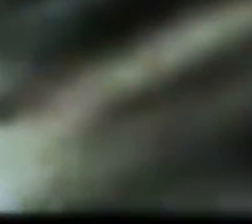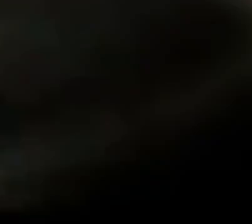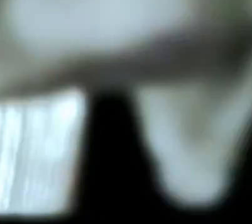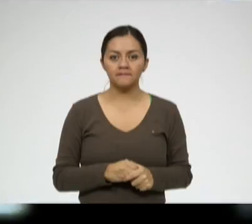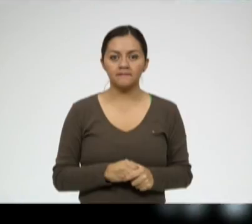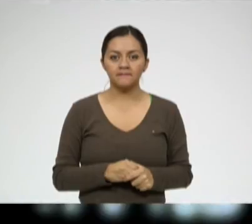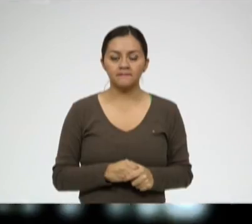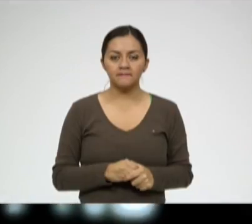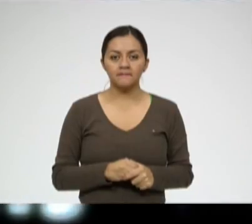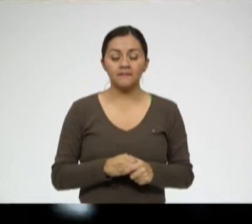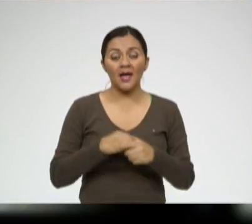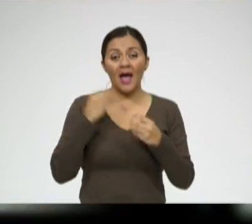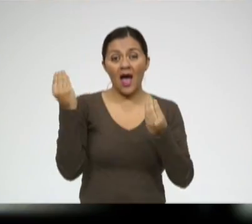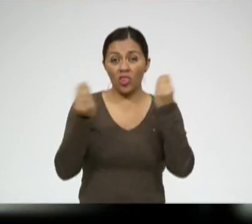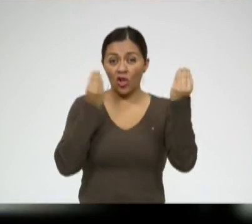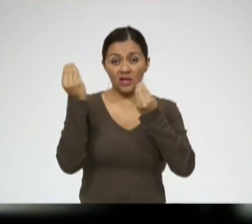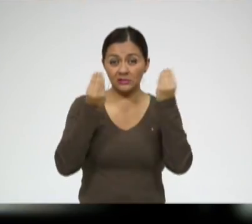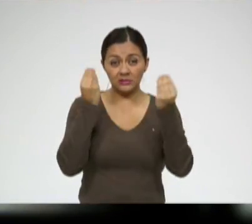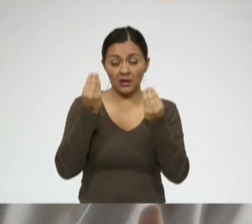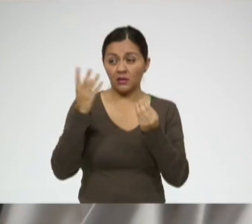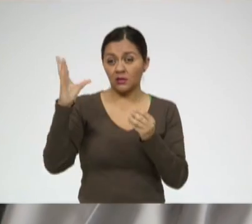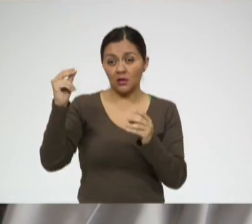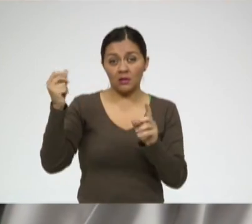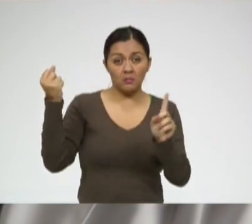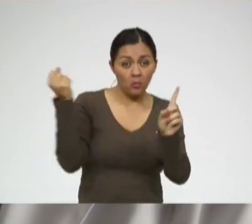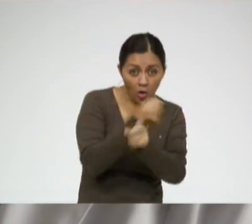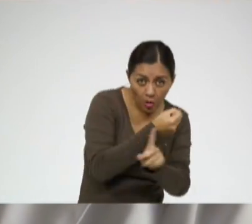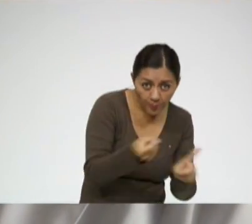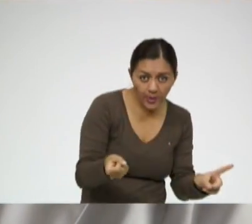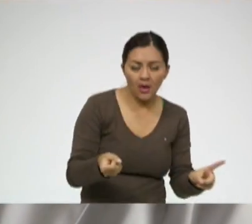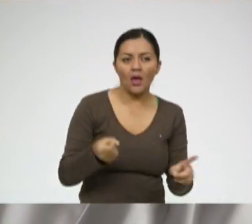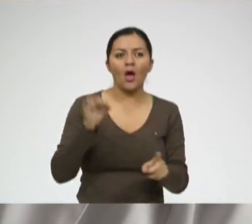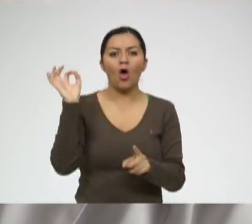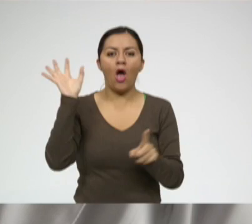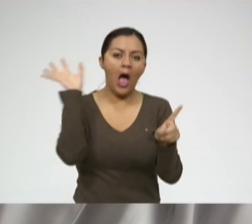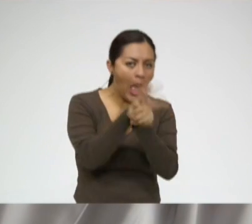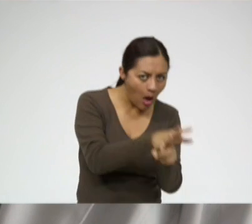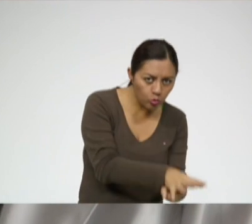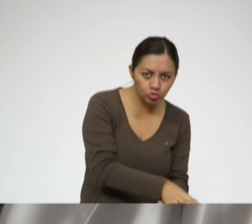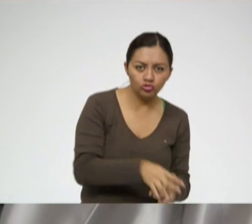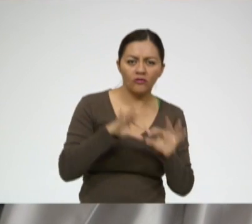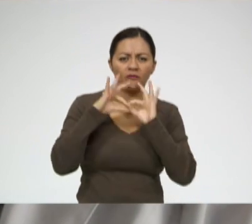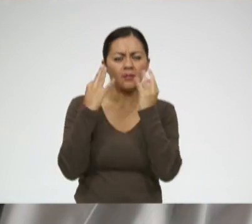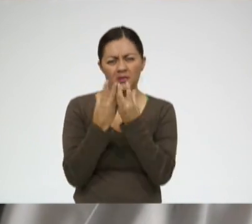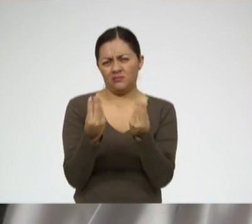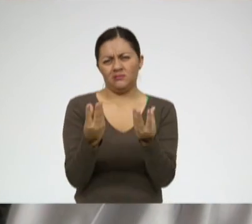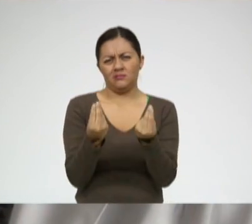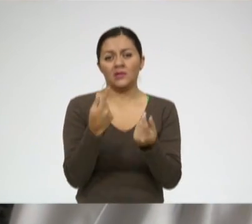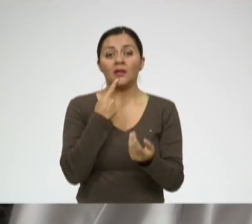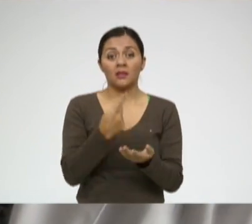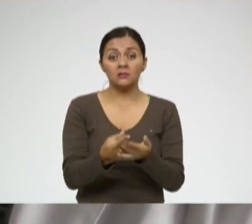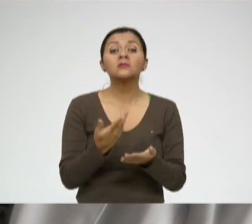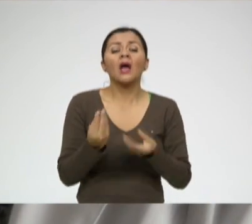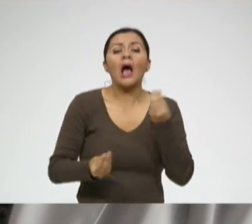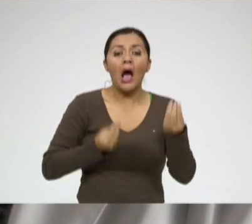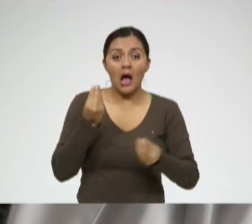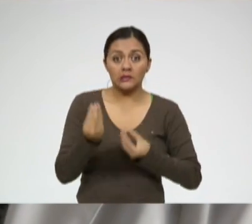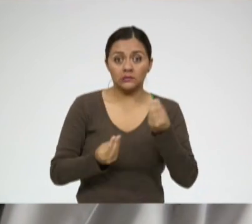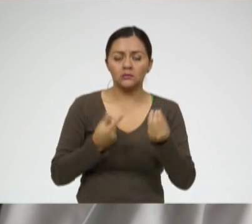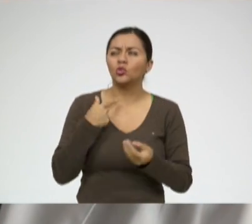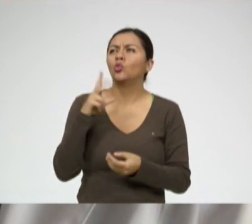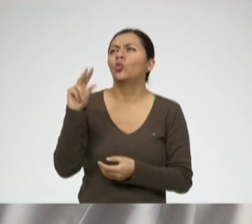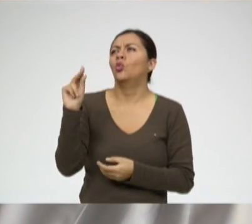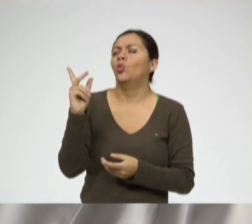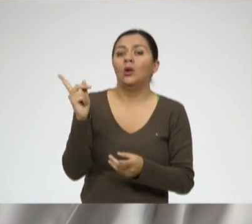Muchos adolescentes que son golpeados y maltratados o abusados en su familia, ¿qué es lo que hacen? Repetir la misma